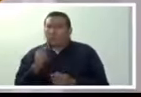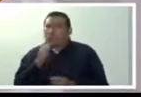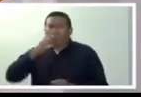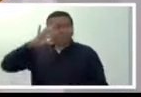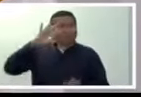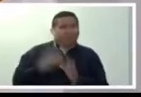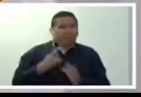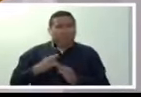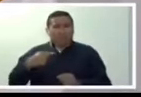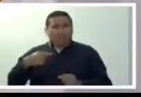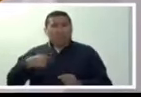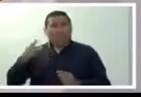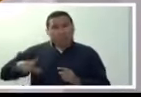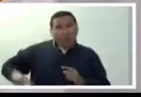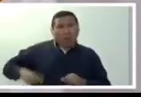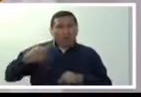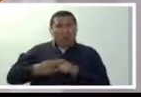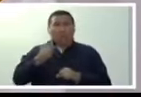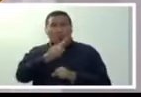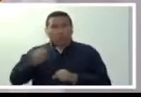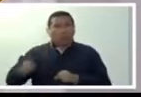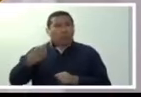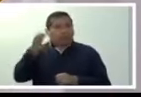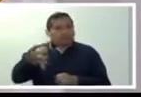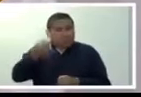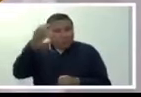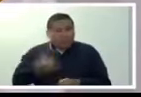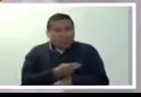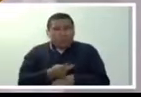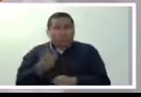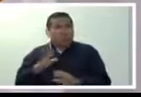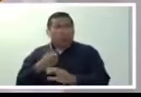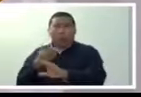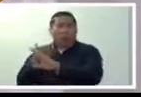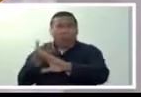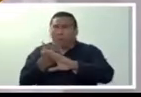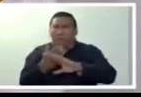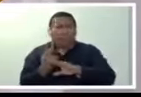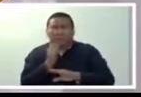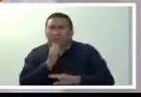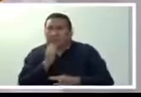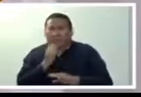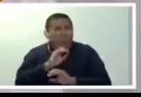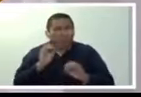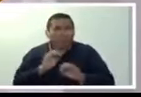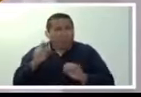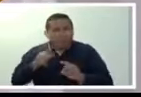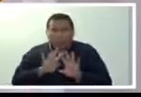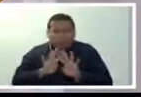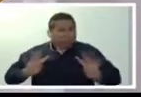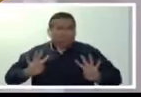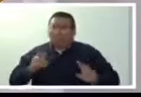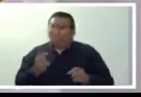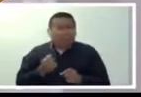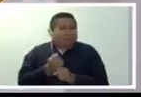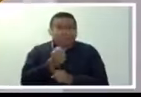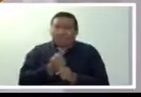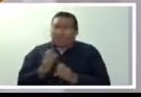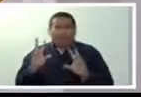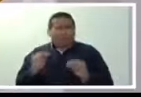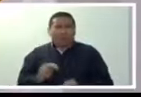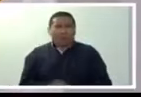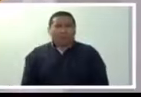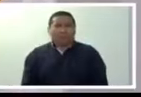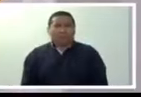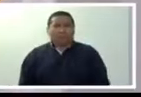cumplió con la instrucción que giré para que no hubiera agresiones en contra de las y los manifestantes.